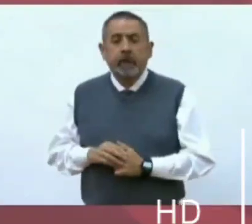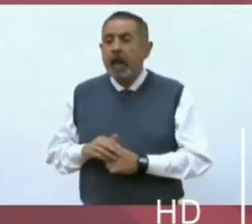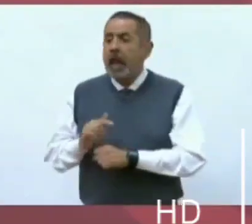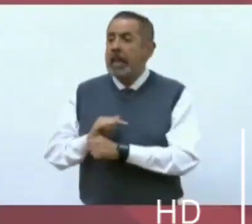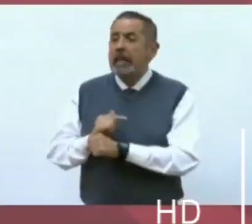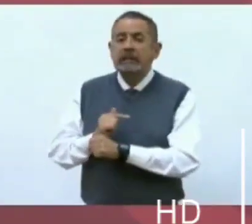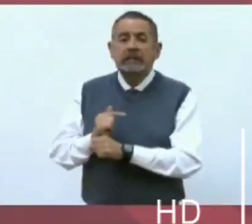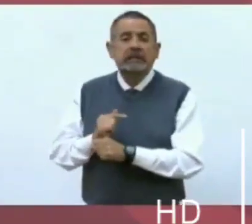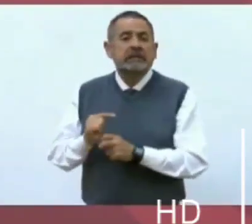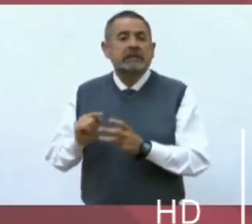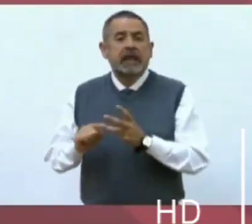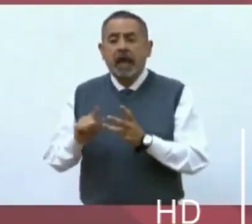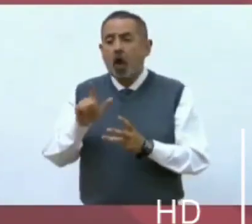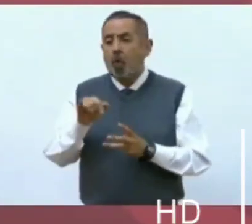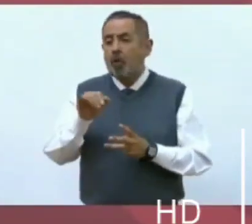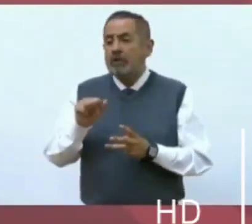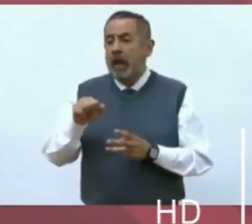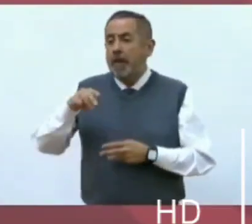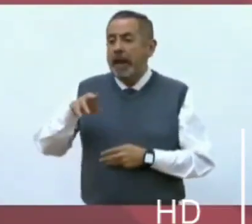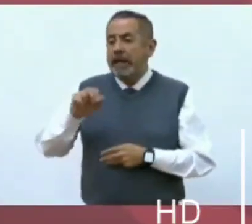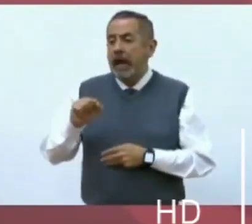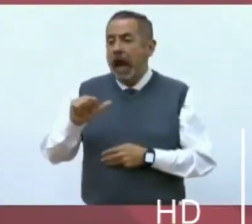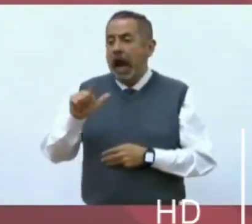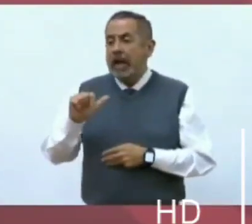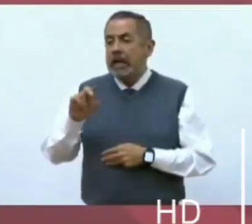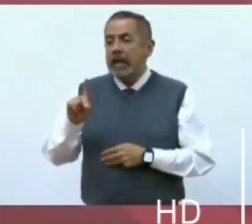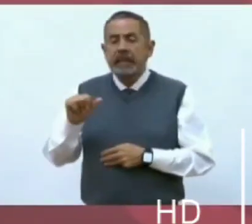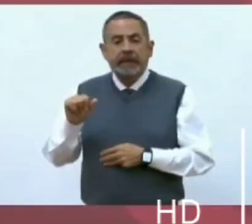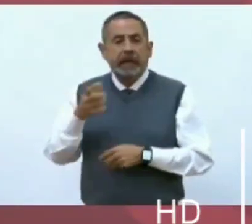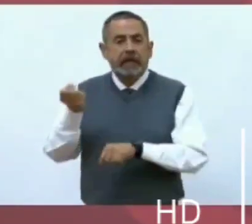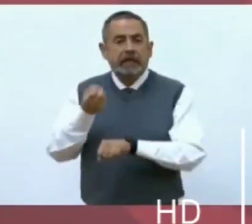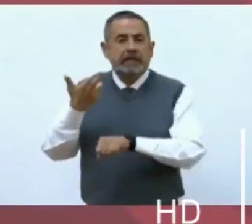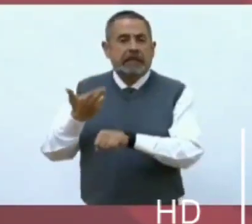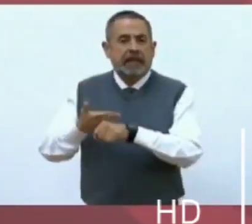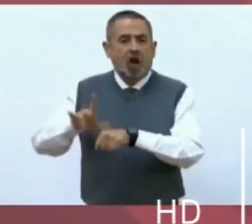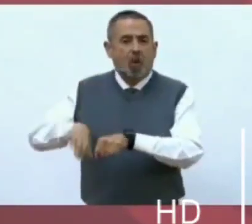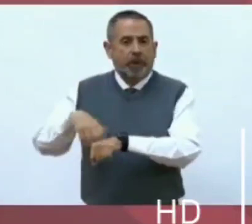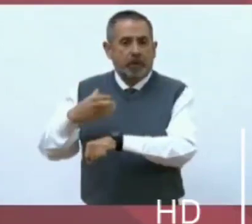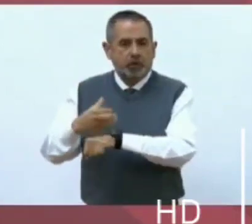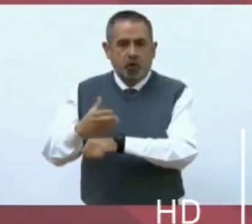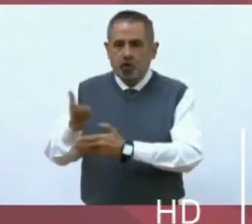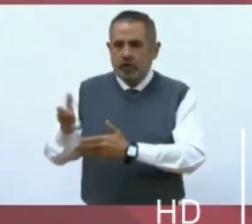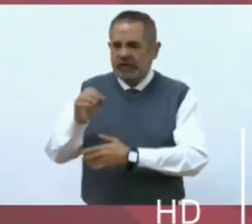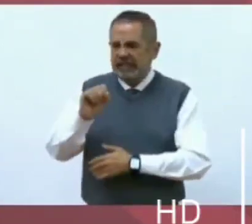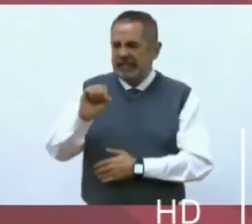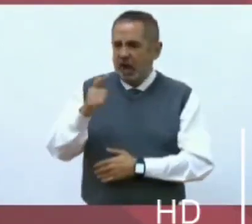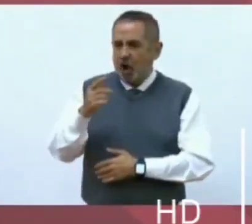licenciada Luisa María Alcalde, secretaria de Gobernación,